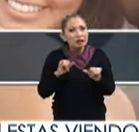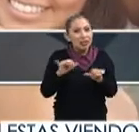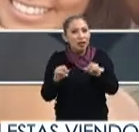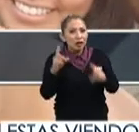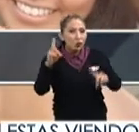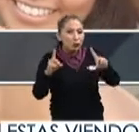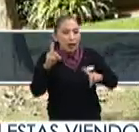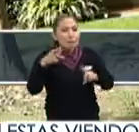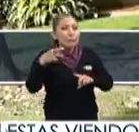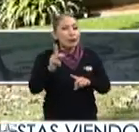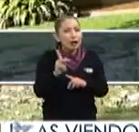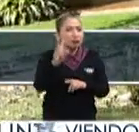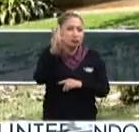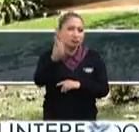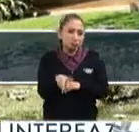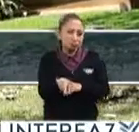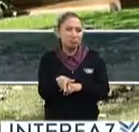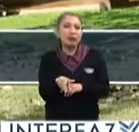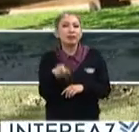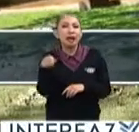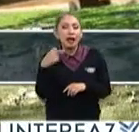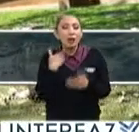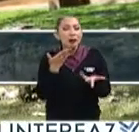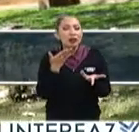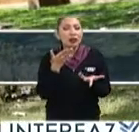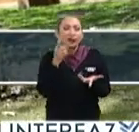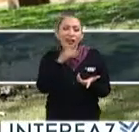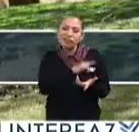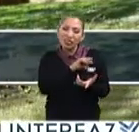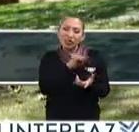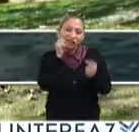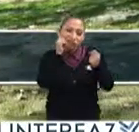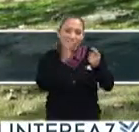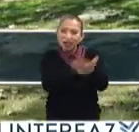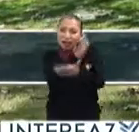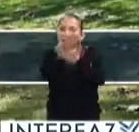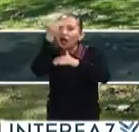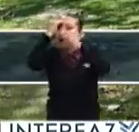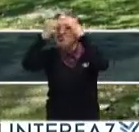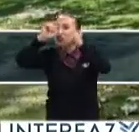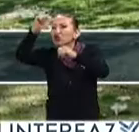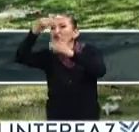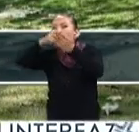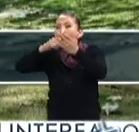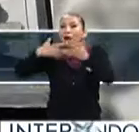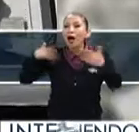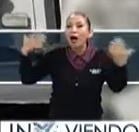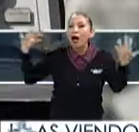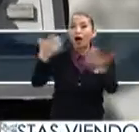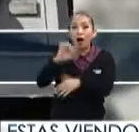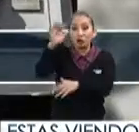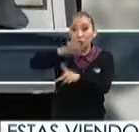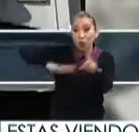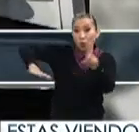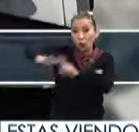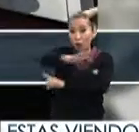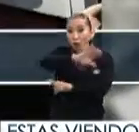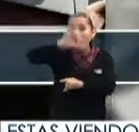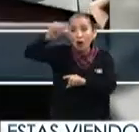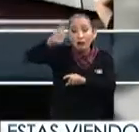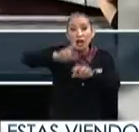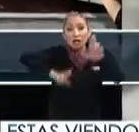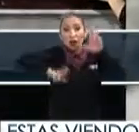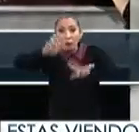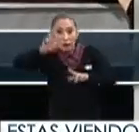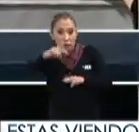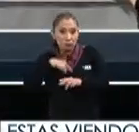voy, pero realmente el enfrentar ese miedo y poder salir y conocer otras partes, otros contextos, otras